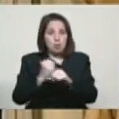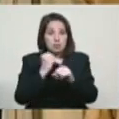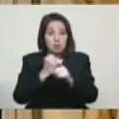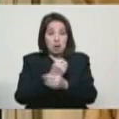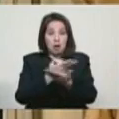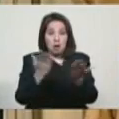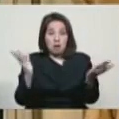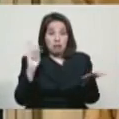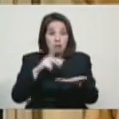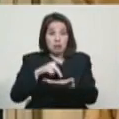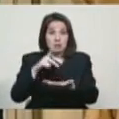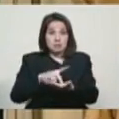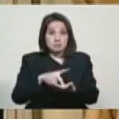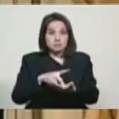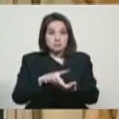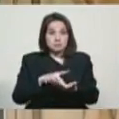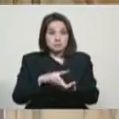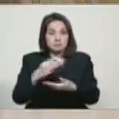descolonizador, vayamos